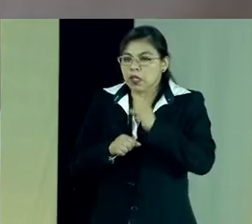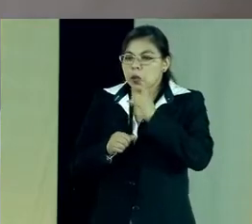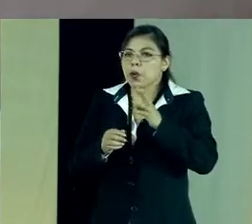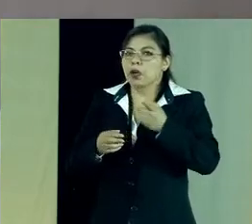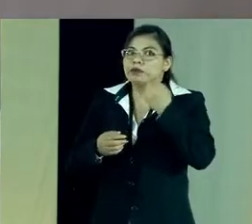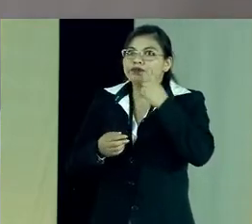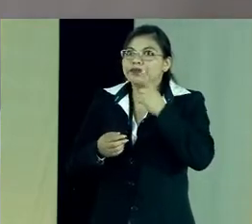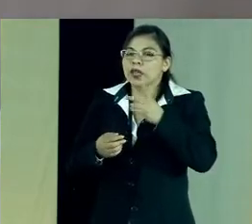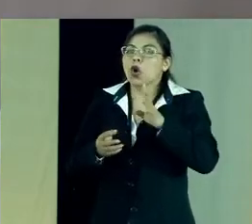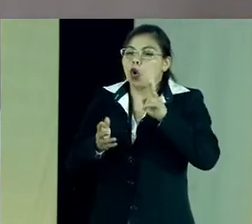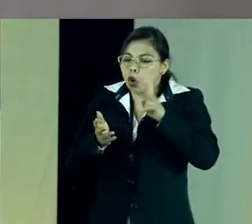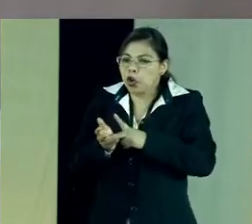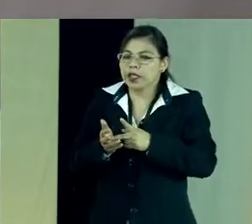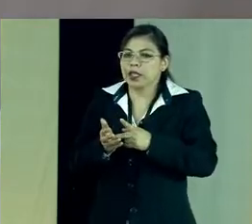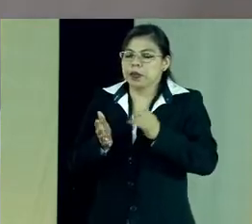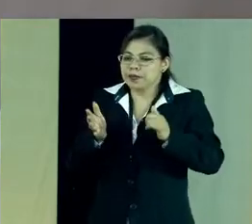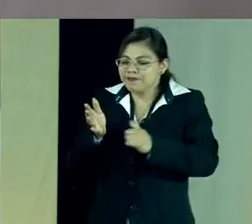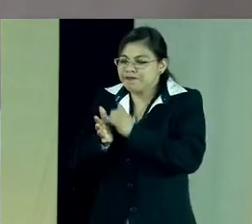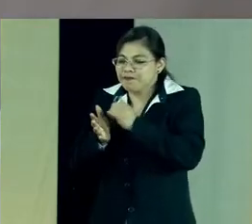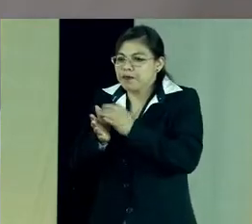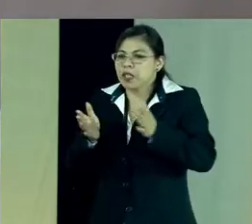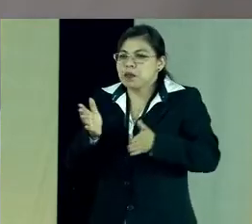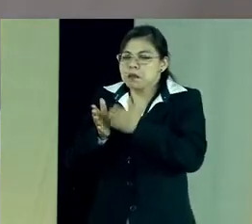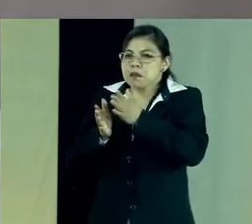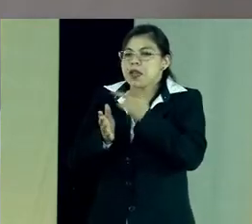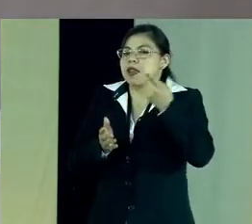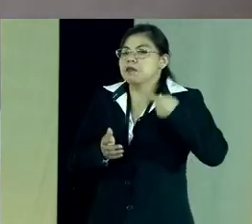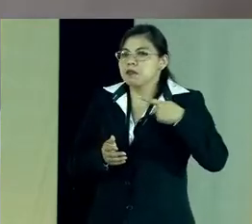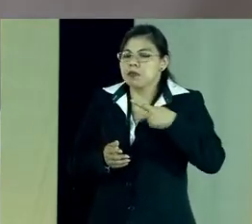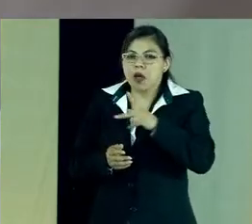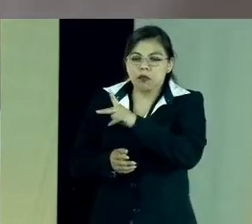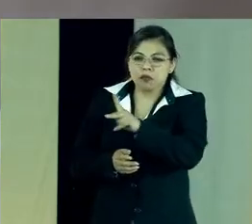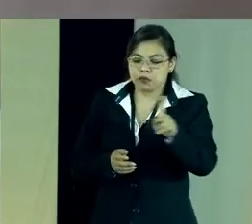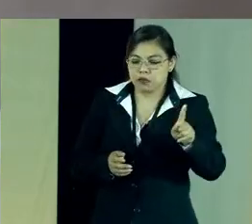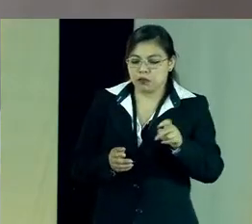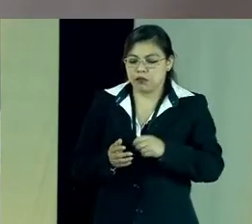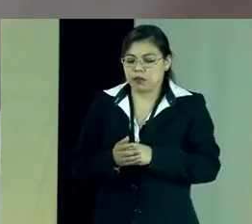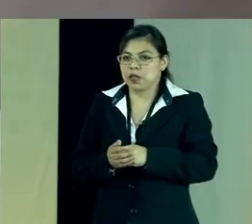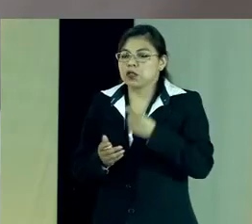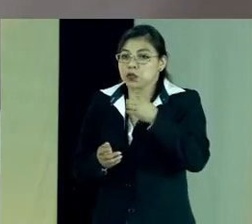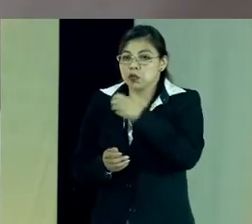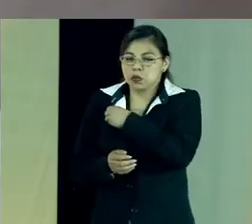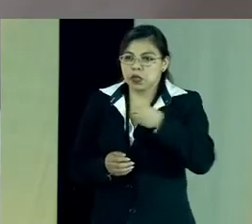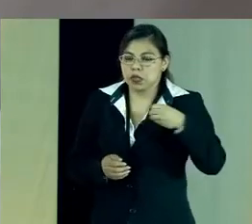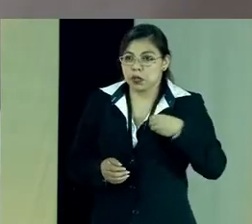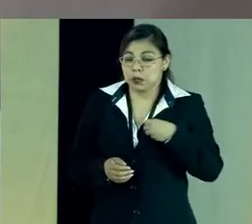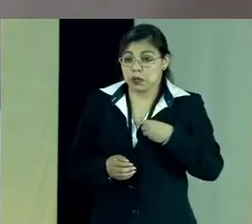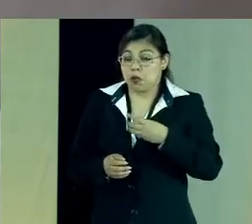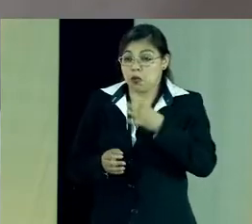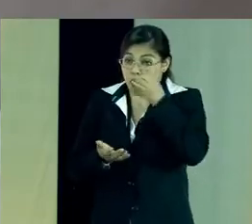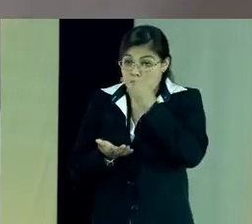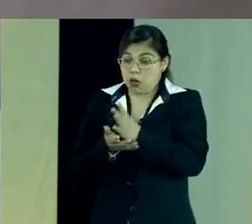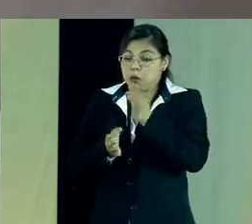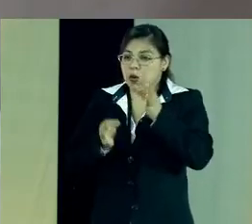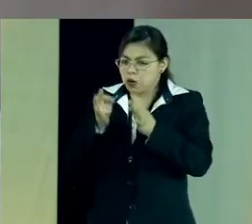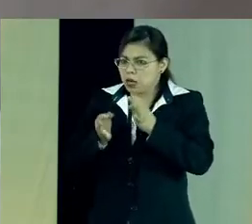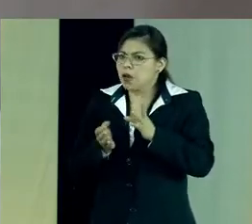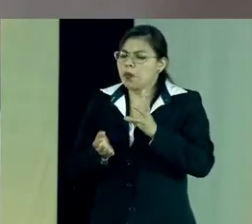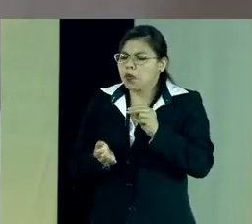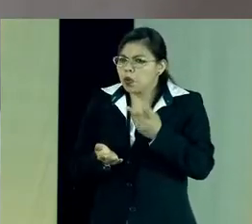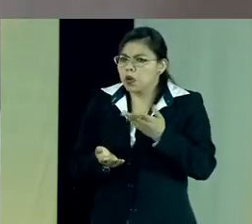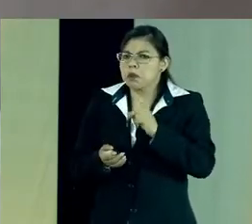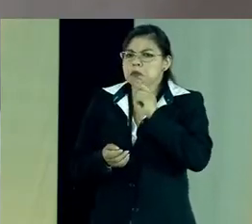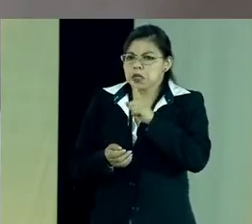recuperación en reconstrucción de lo público y la obligación no sólo jurídica sino moral